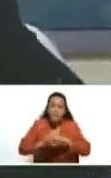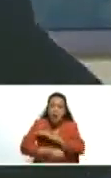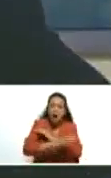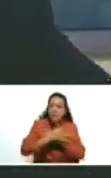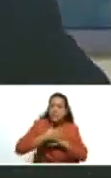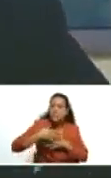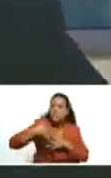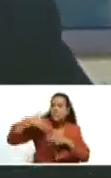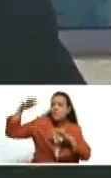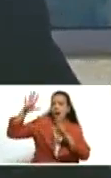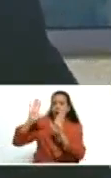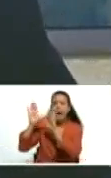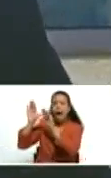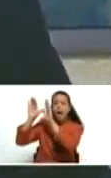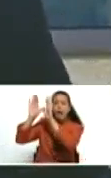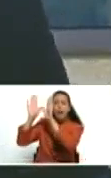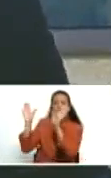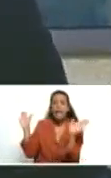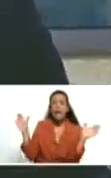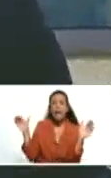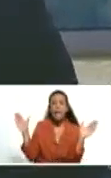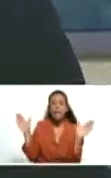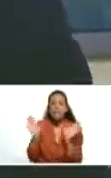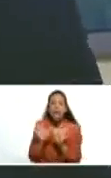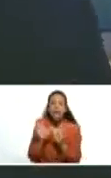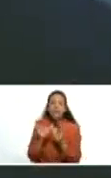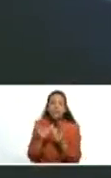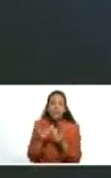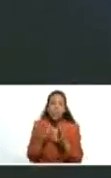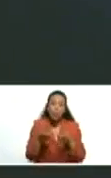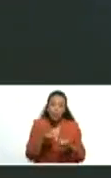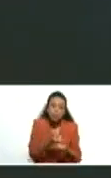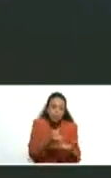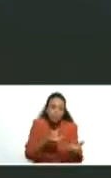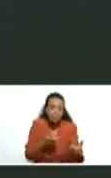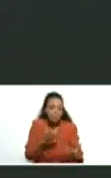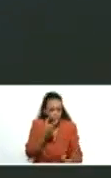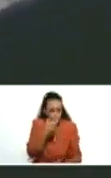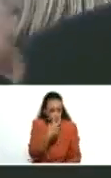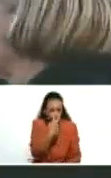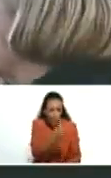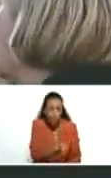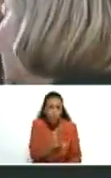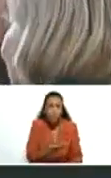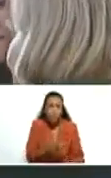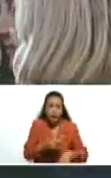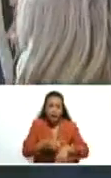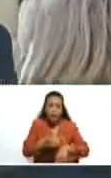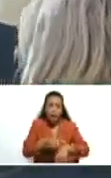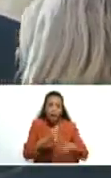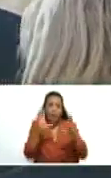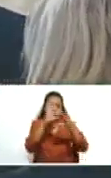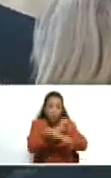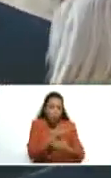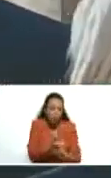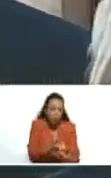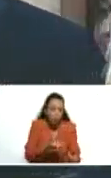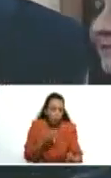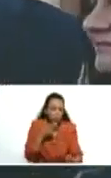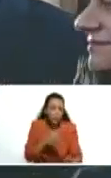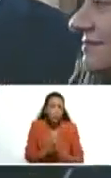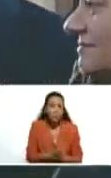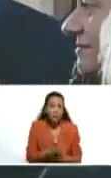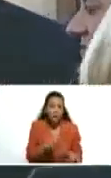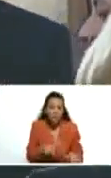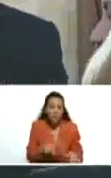batalla espiritual. Y en esta despedida en Capilla Ardiente al profesor Luis Acuña.